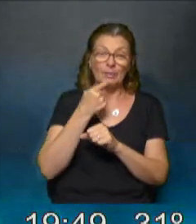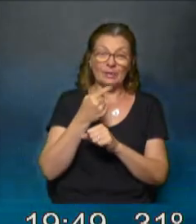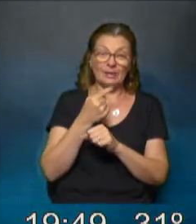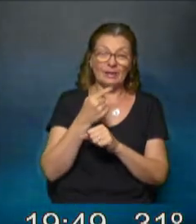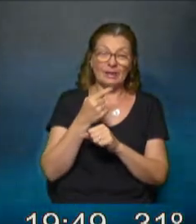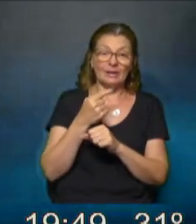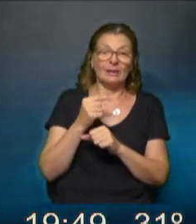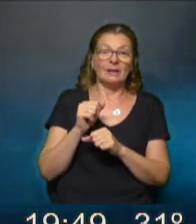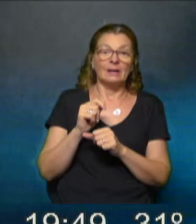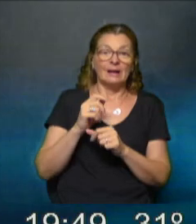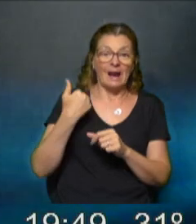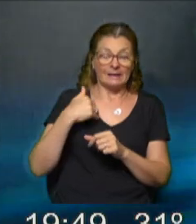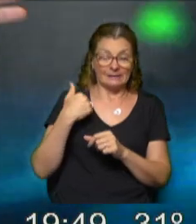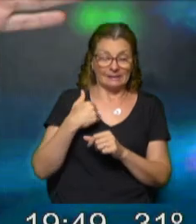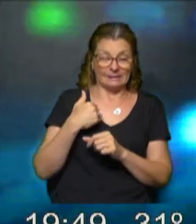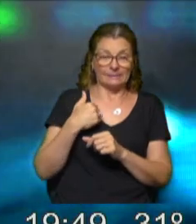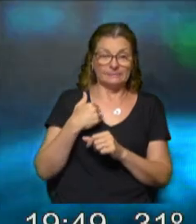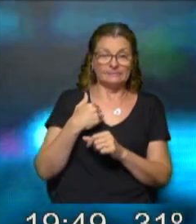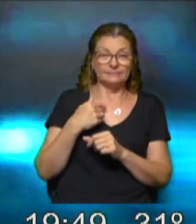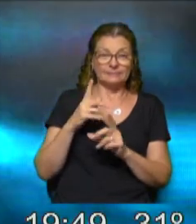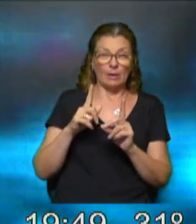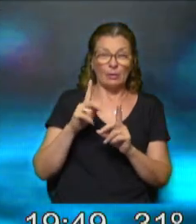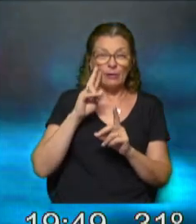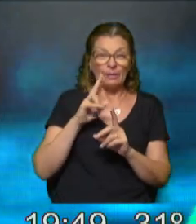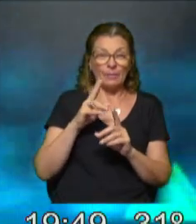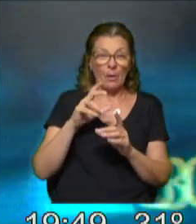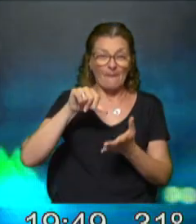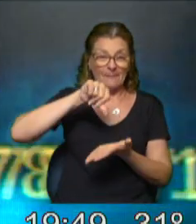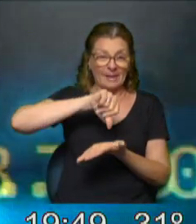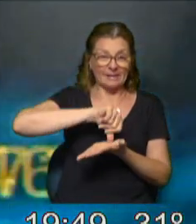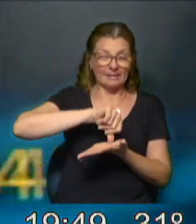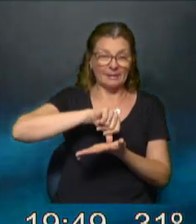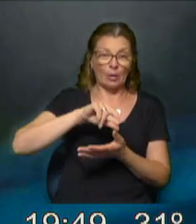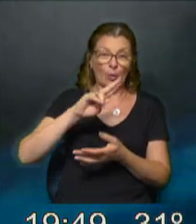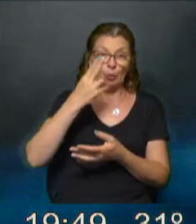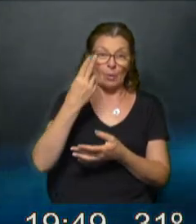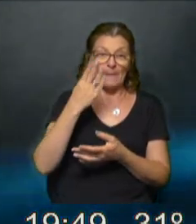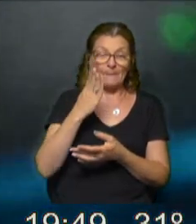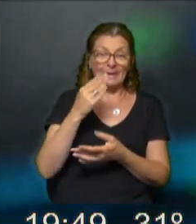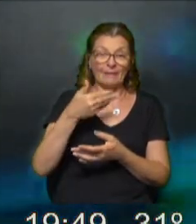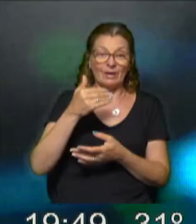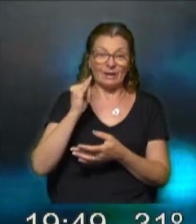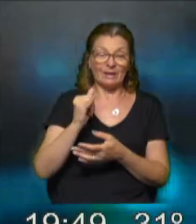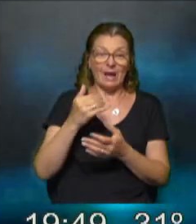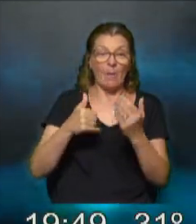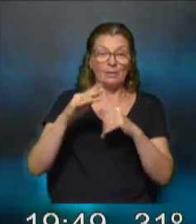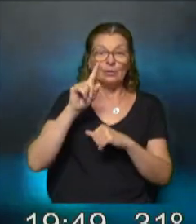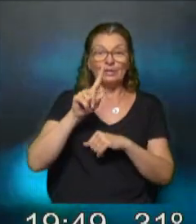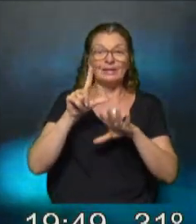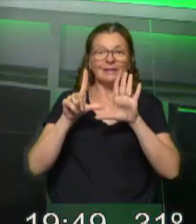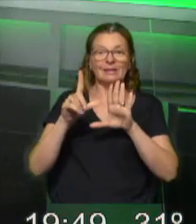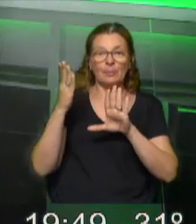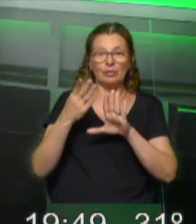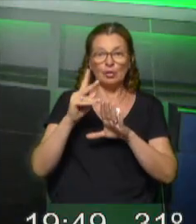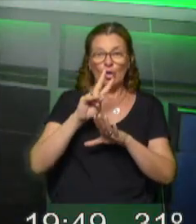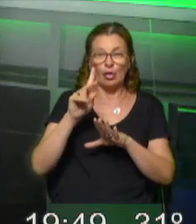estanflación Argentina sí Y acá tenemos algunos países en particular el nuestro sí nuestro producto bruto interno per cápita aumentó un 17 desde el